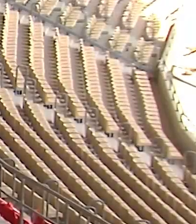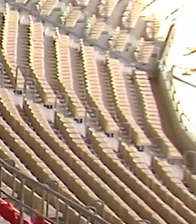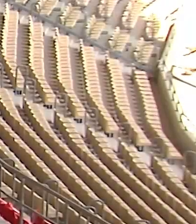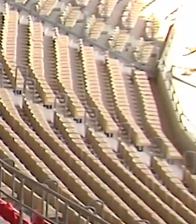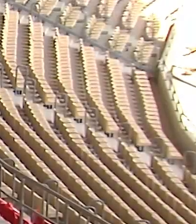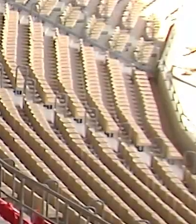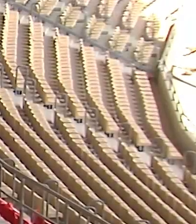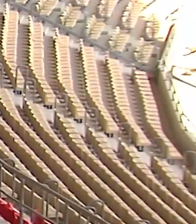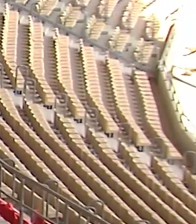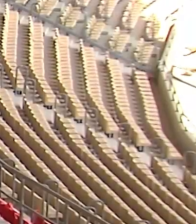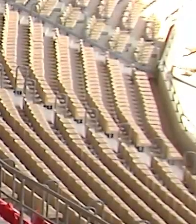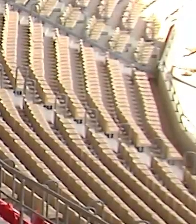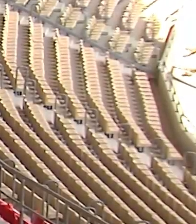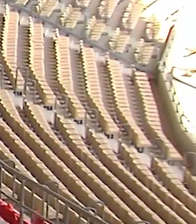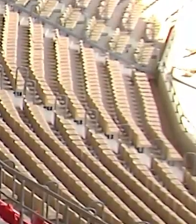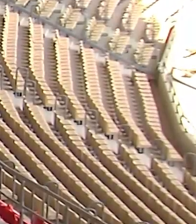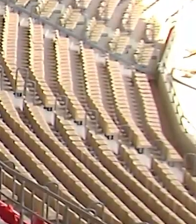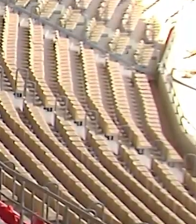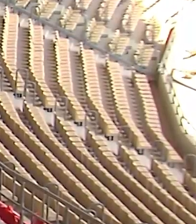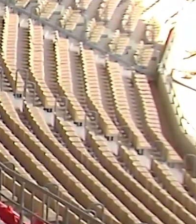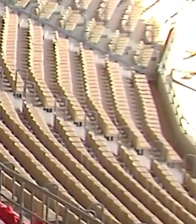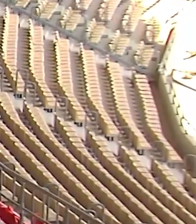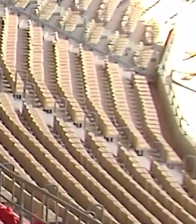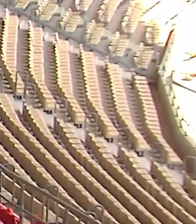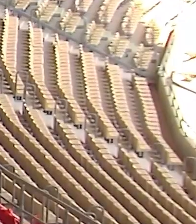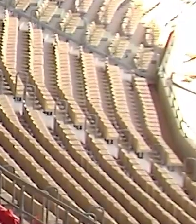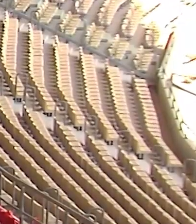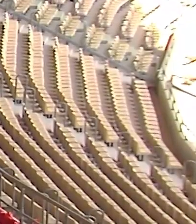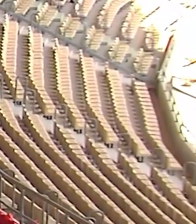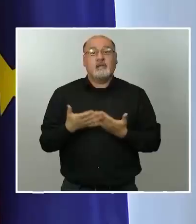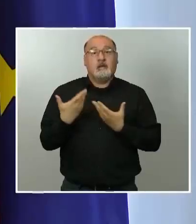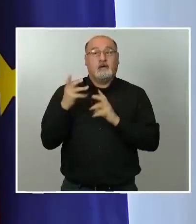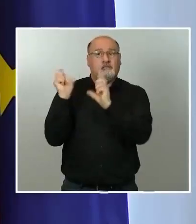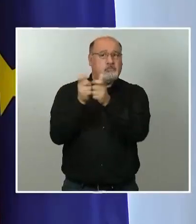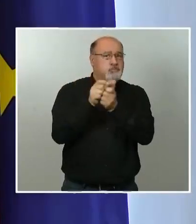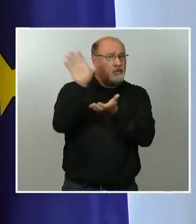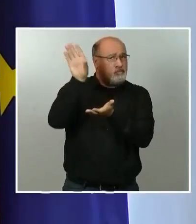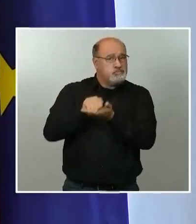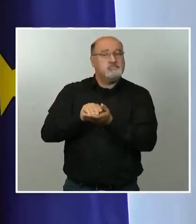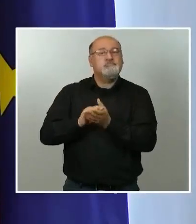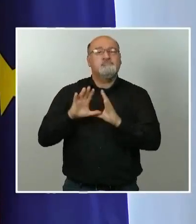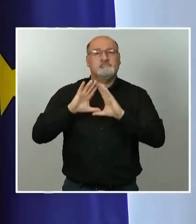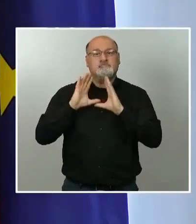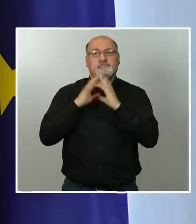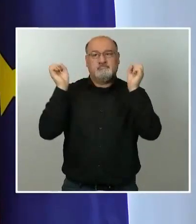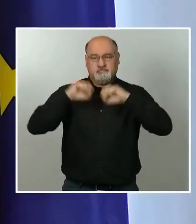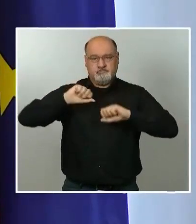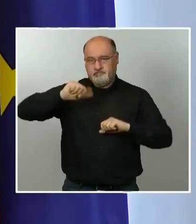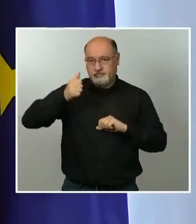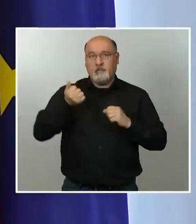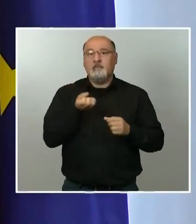vuelve el público a los estadios en comunidades autónomas en fase 1 que en efecto vamos a volver